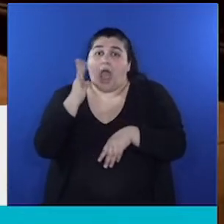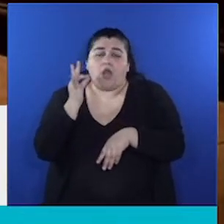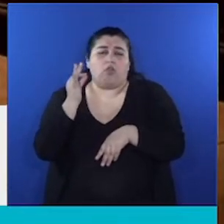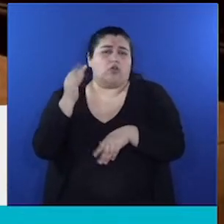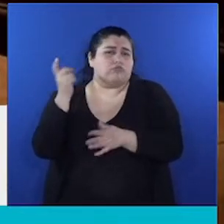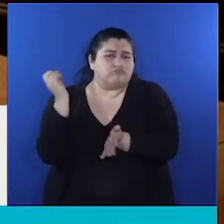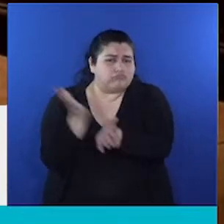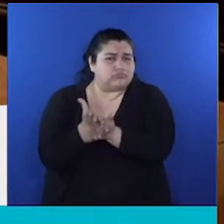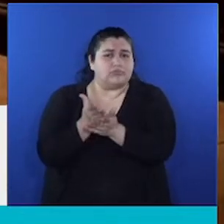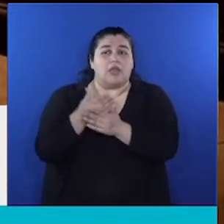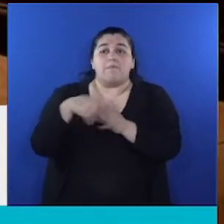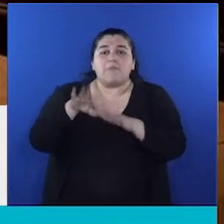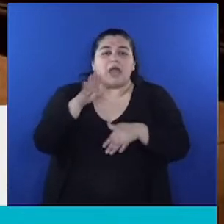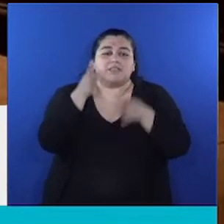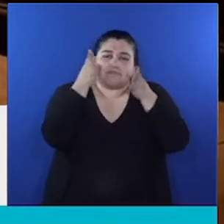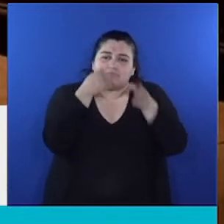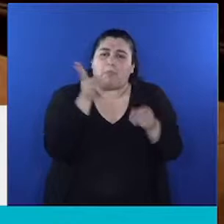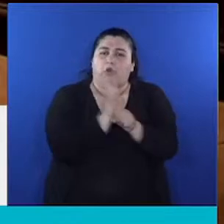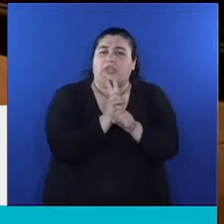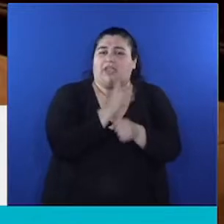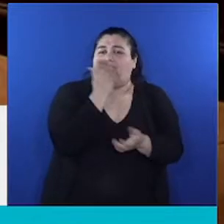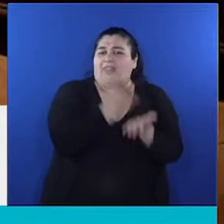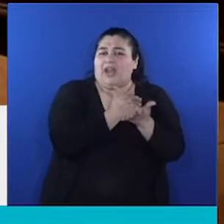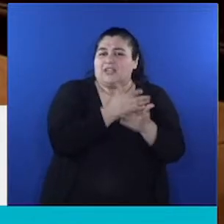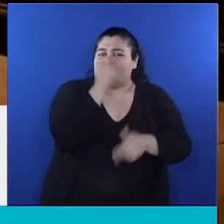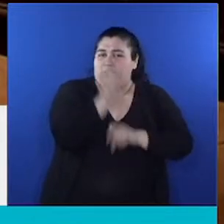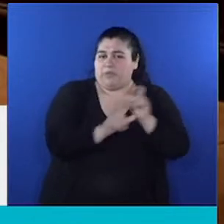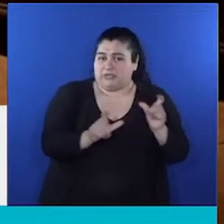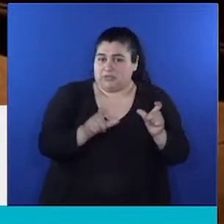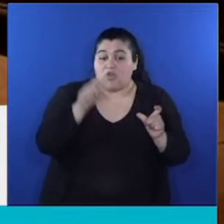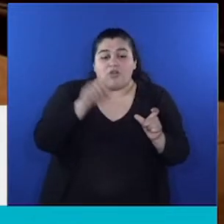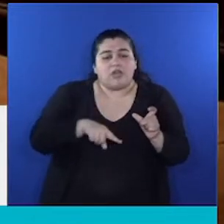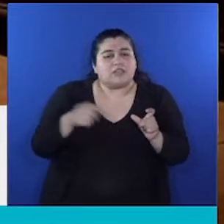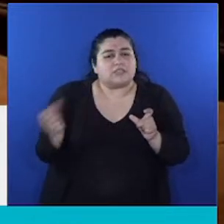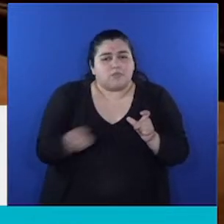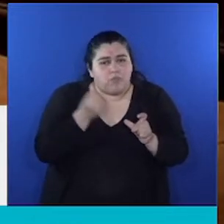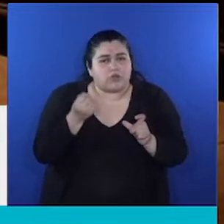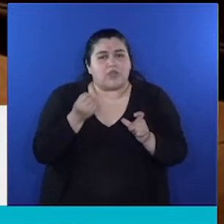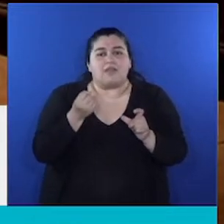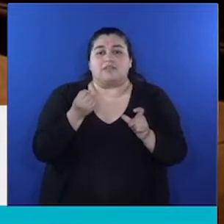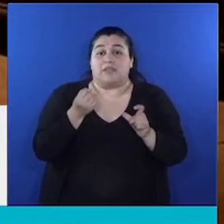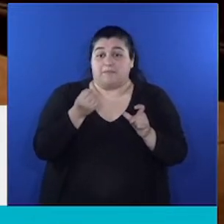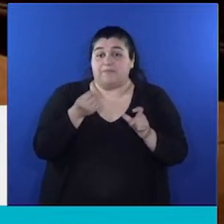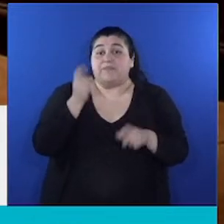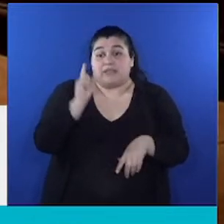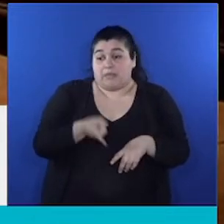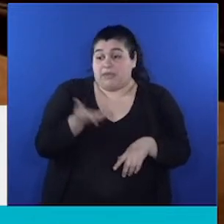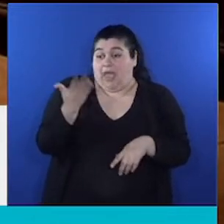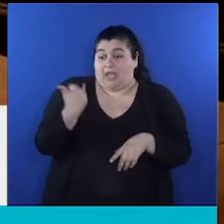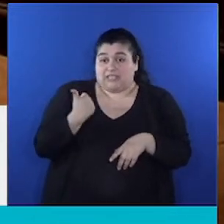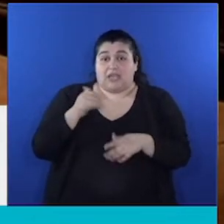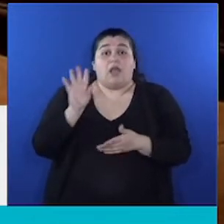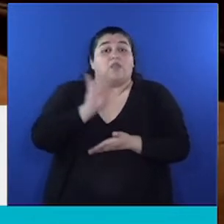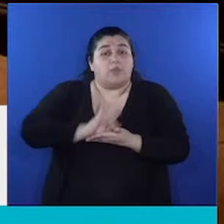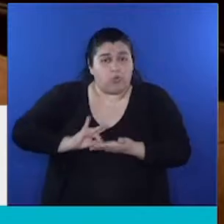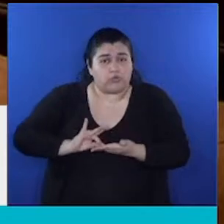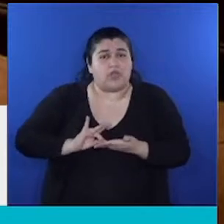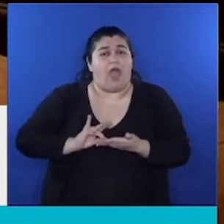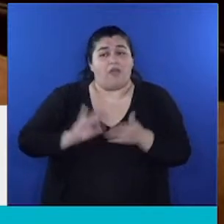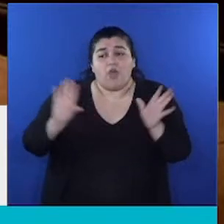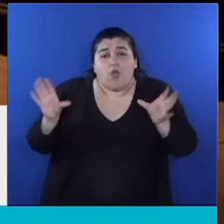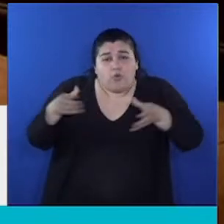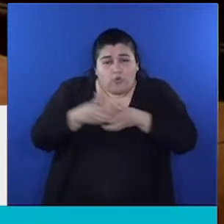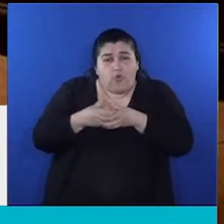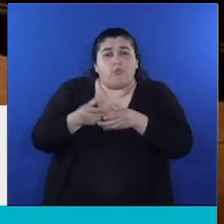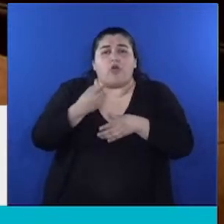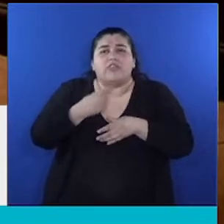de las víctimas. En un tiempo donde esto se vuelve a poner en escena y le permitió ayer a una diputada que forma parte de un bloque que dice no creer